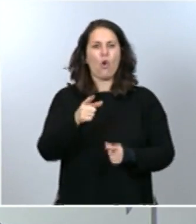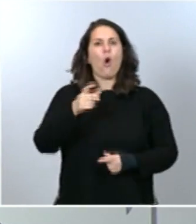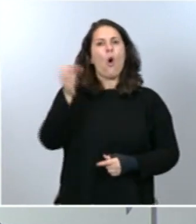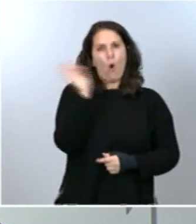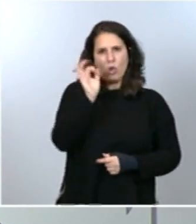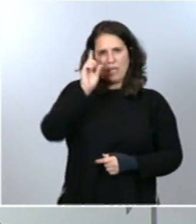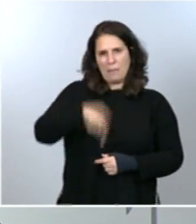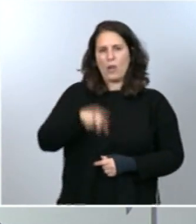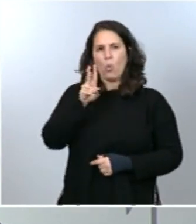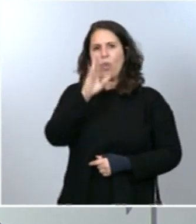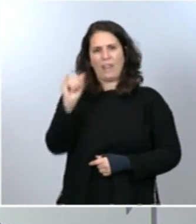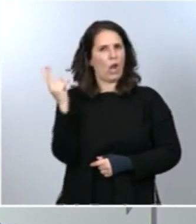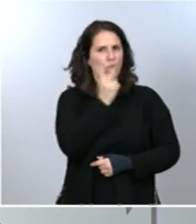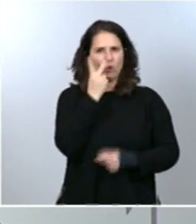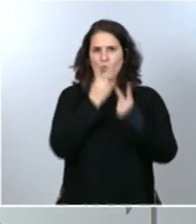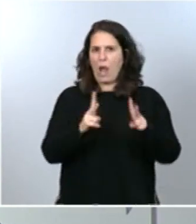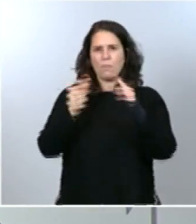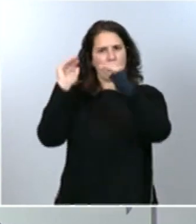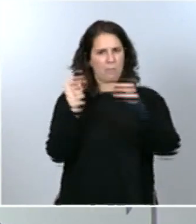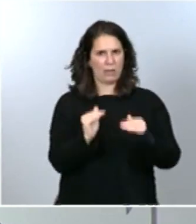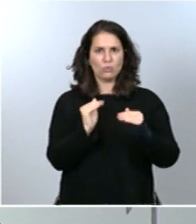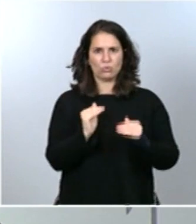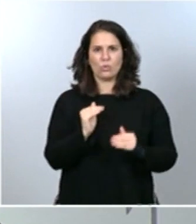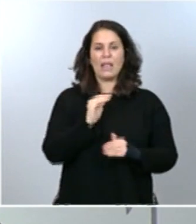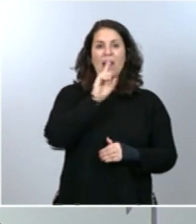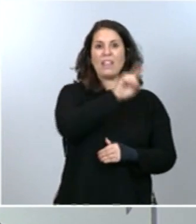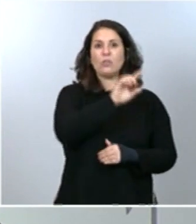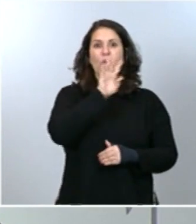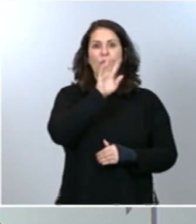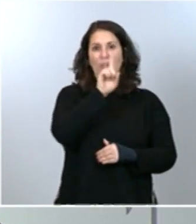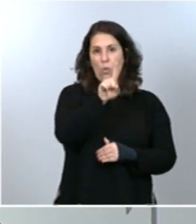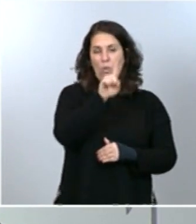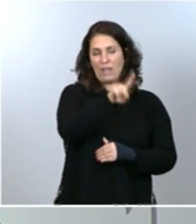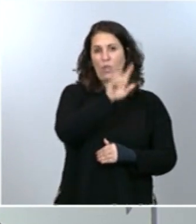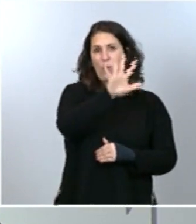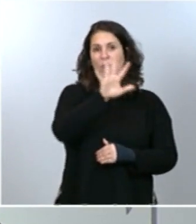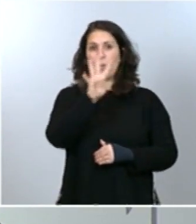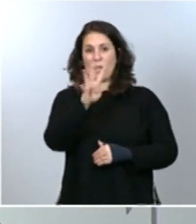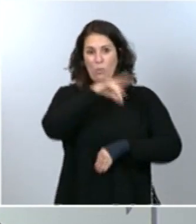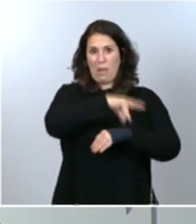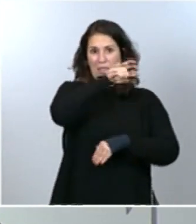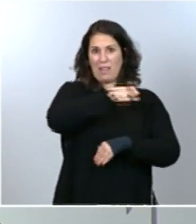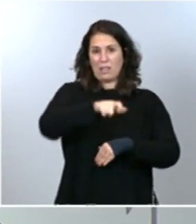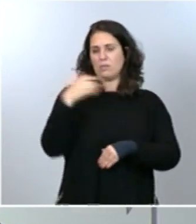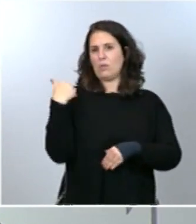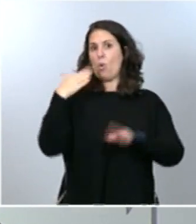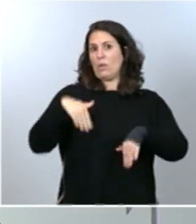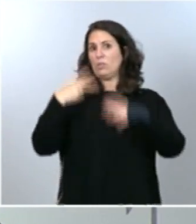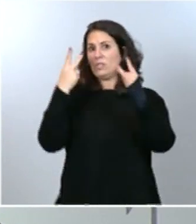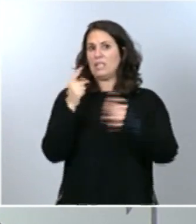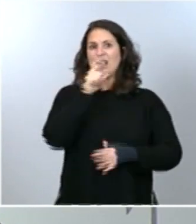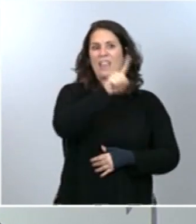pasando a 154 pacientes frente a los 188 en los últimos 7 días registrados